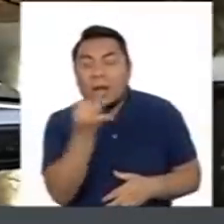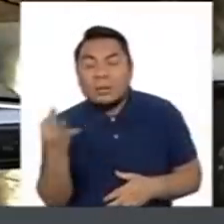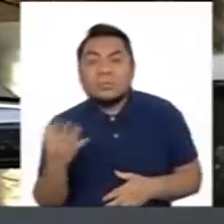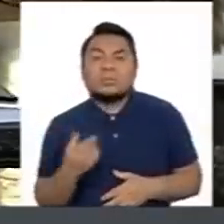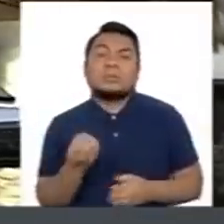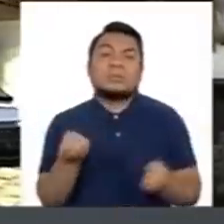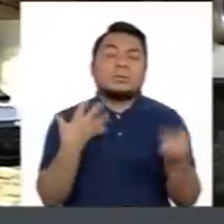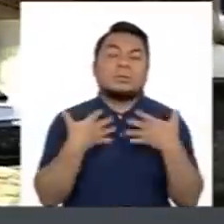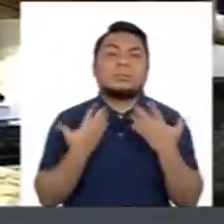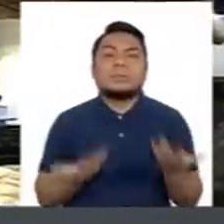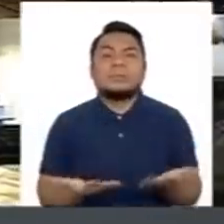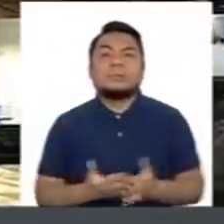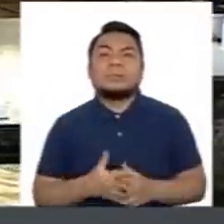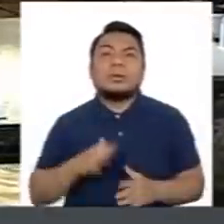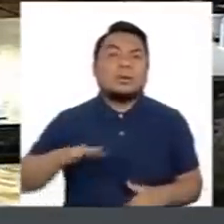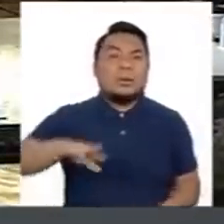son